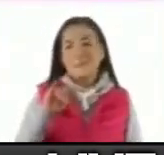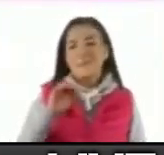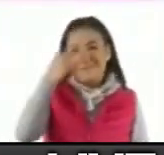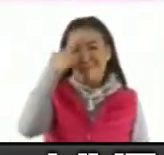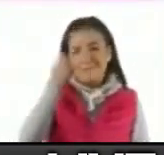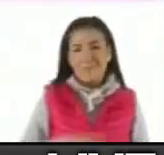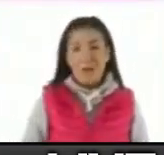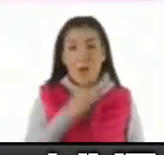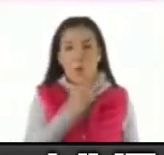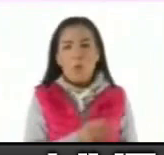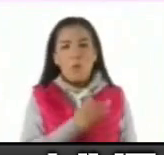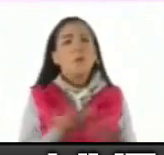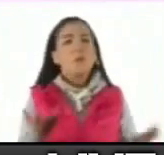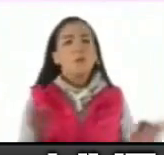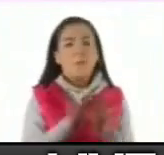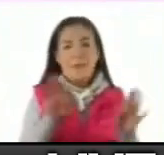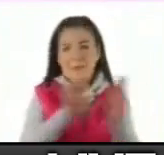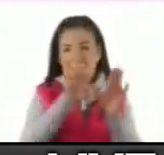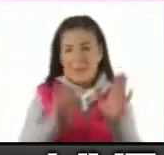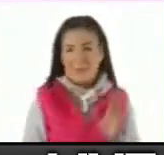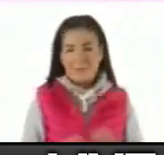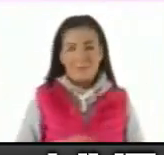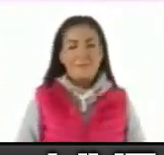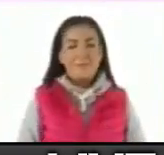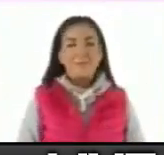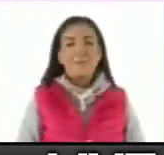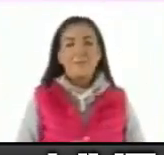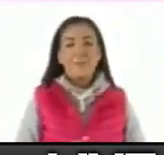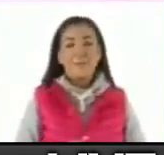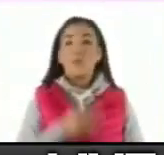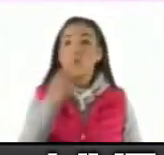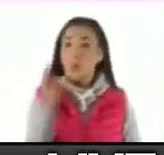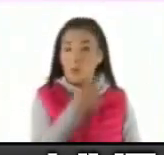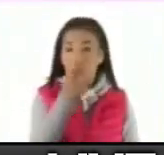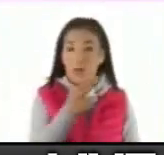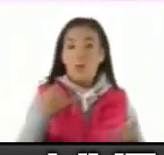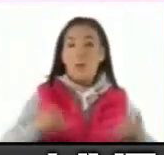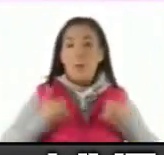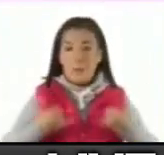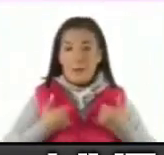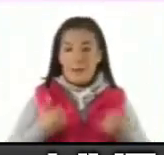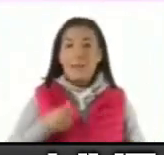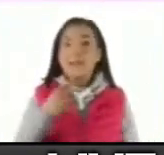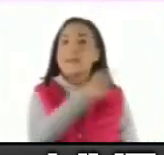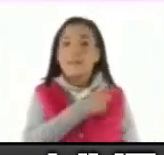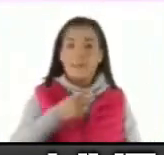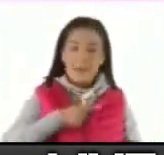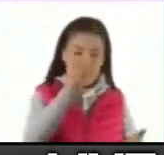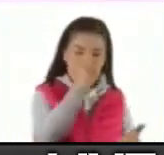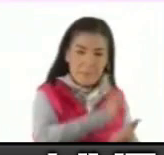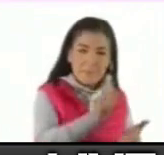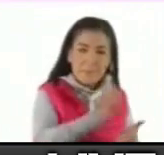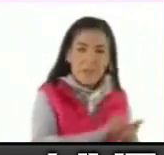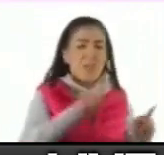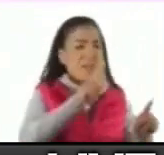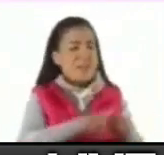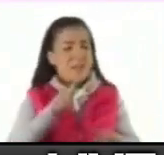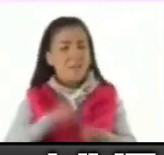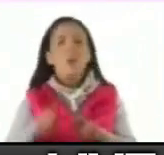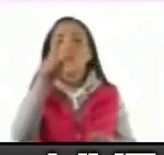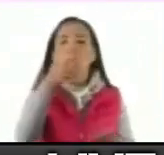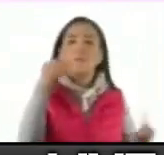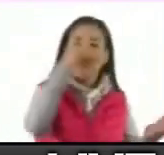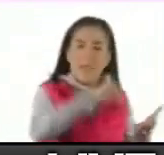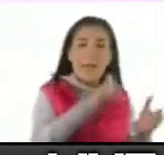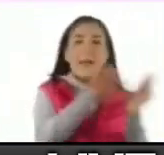lo vamos a hacer por medio de ejemplos. Ustedes, jóvenes químicos, anoten las diferencias entre ambos y coloquen ejemplos para